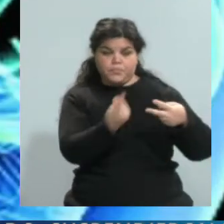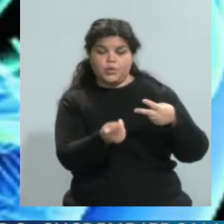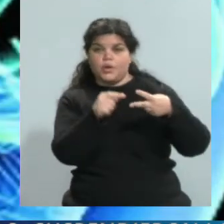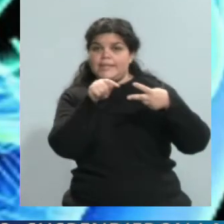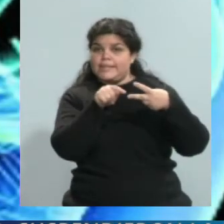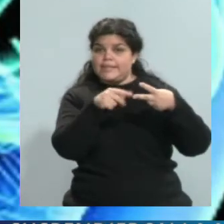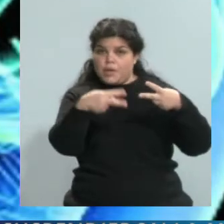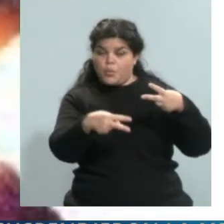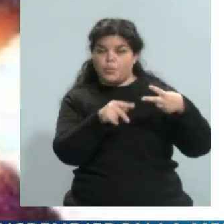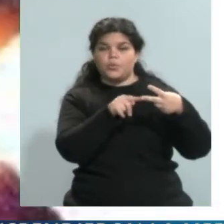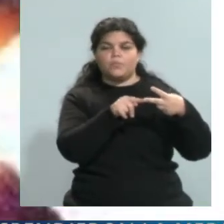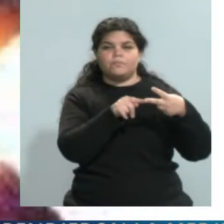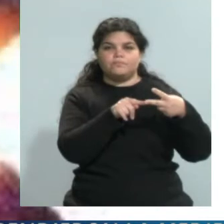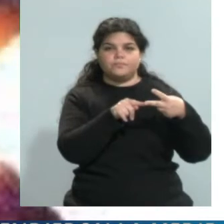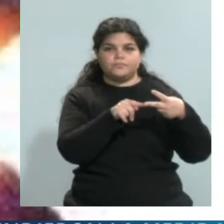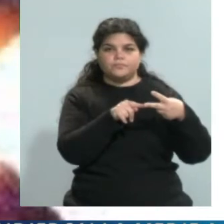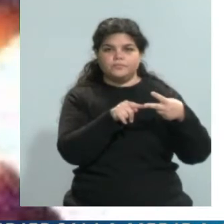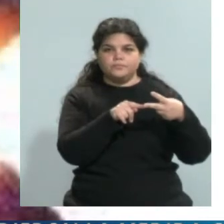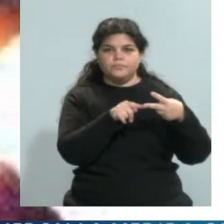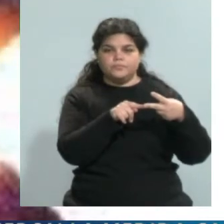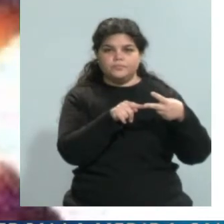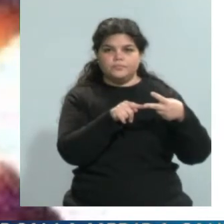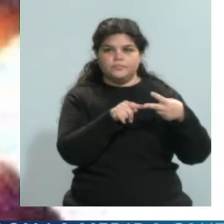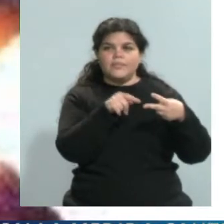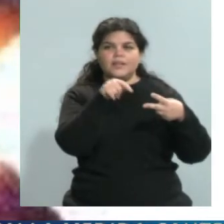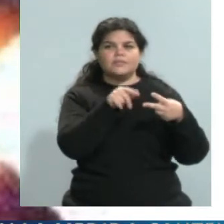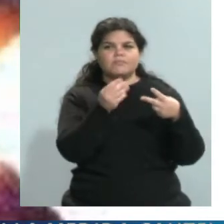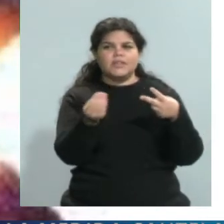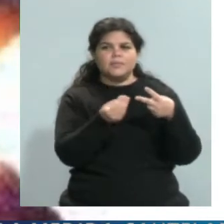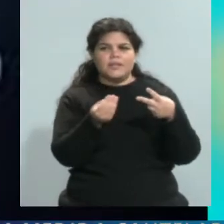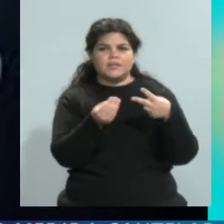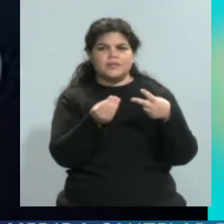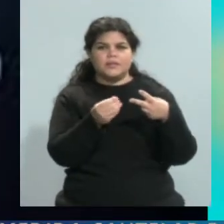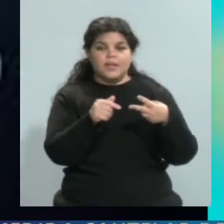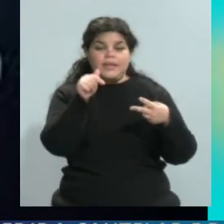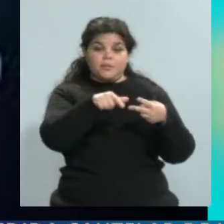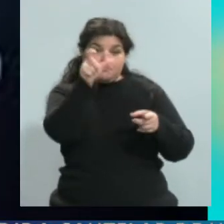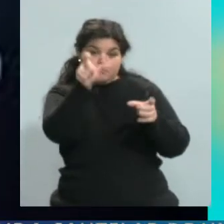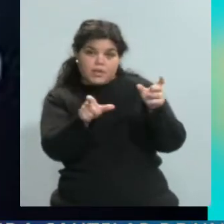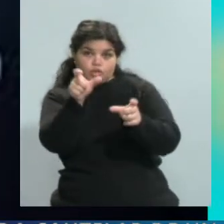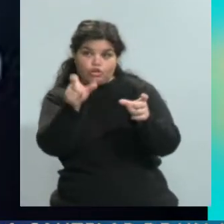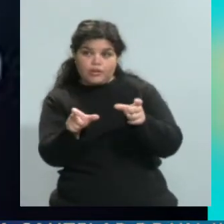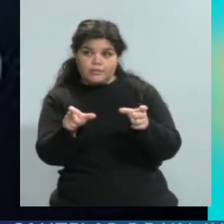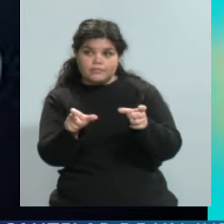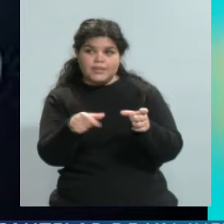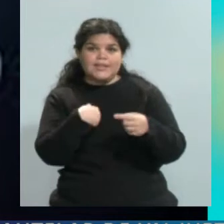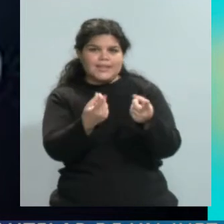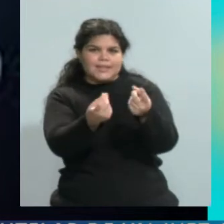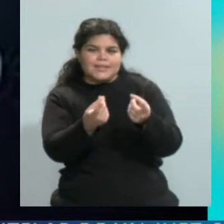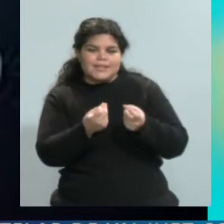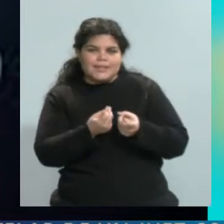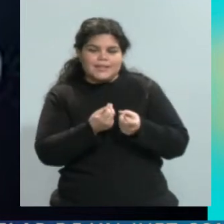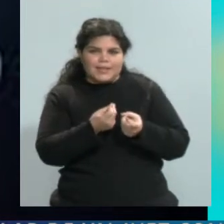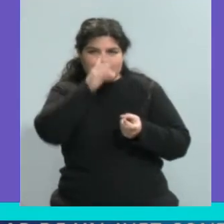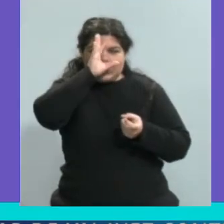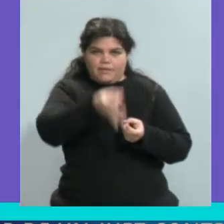en conceptos generales, el cliente debe estar convencido que necesita una acción de coaching y que no